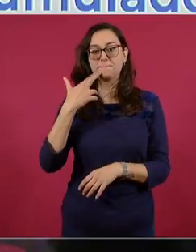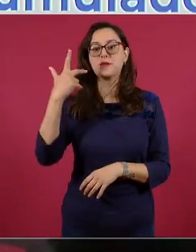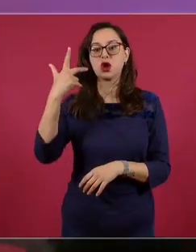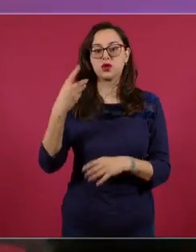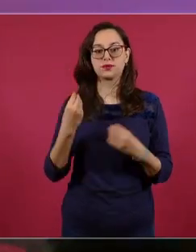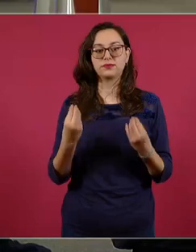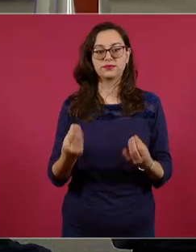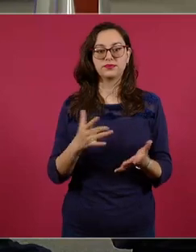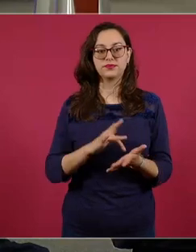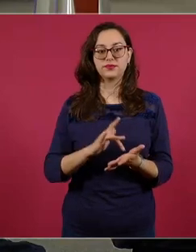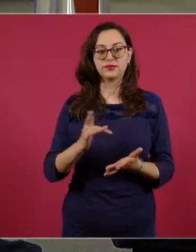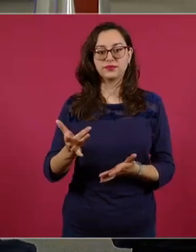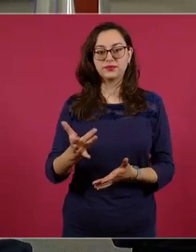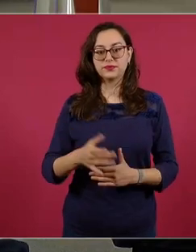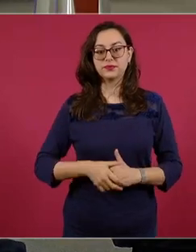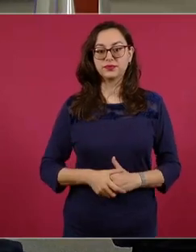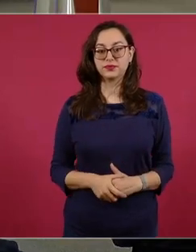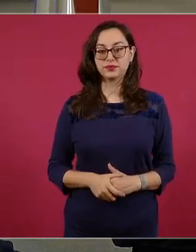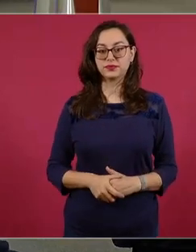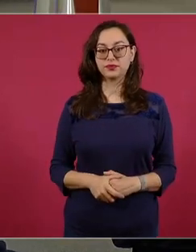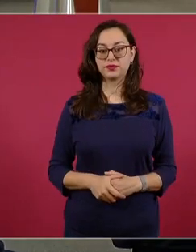Muchas gracias.